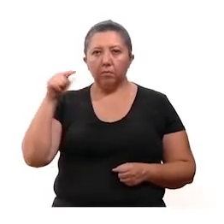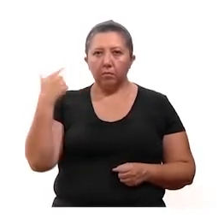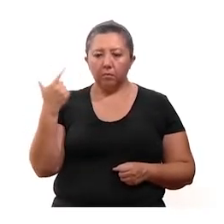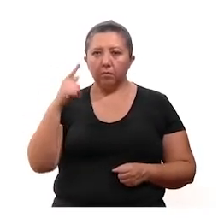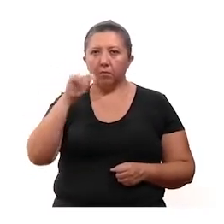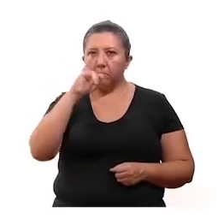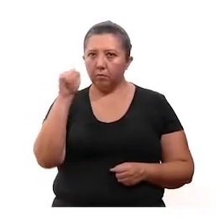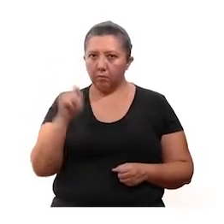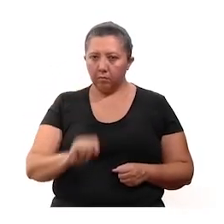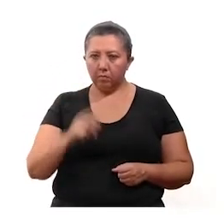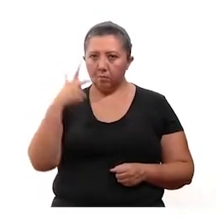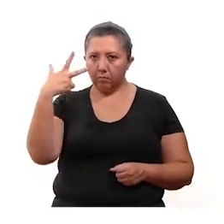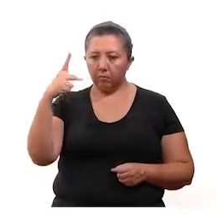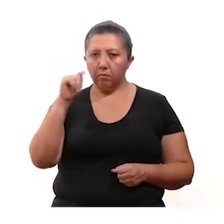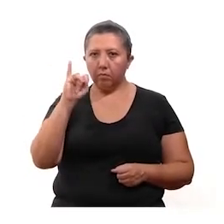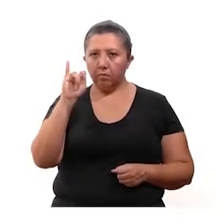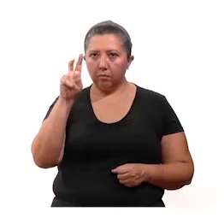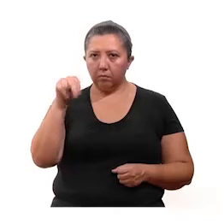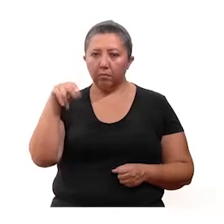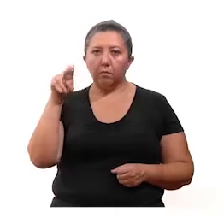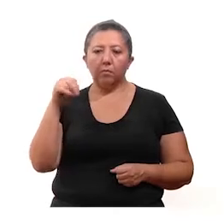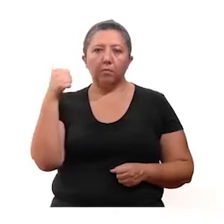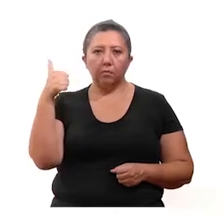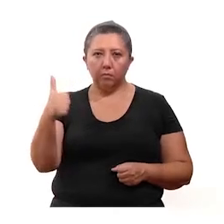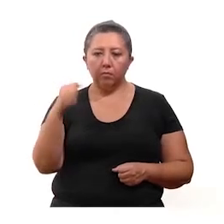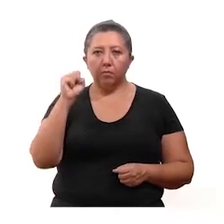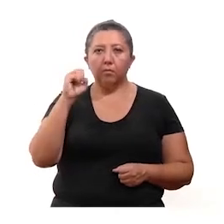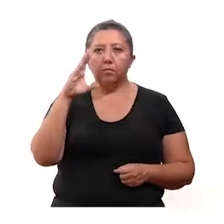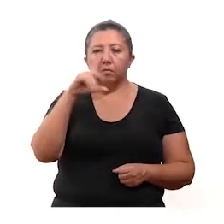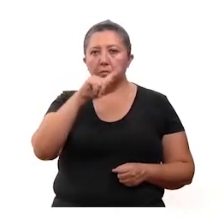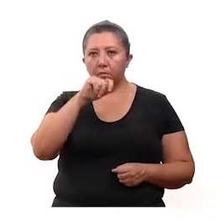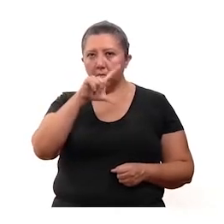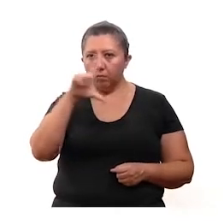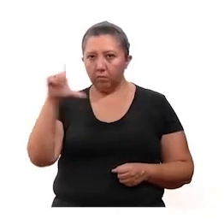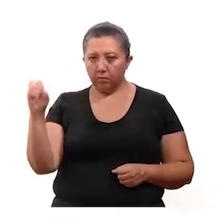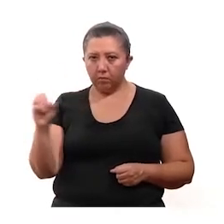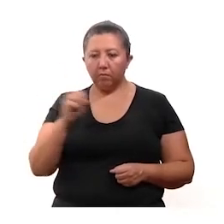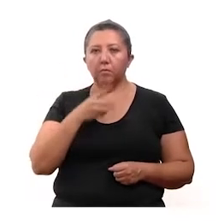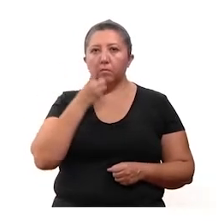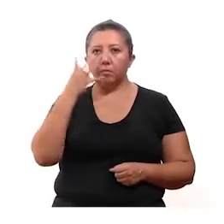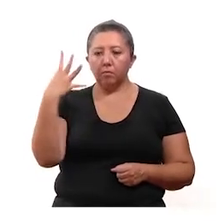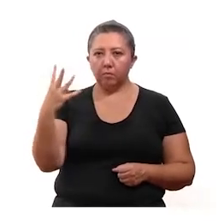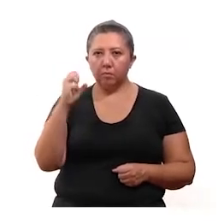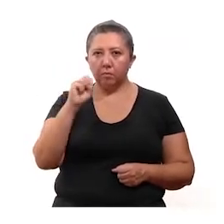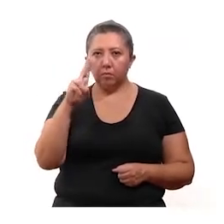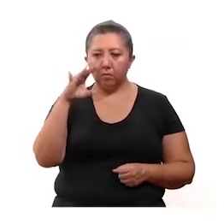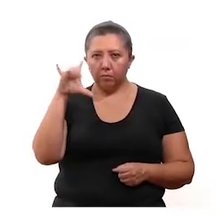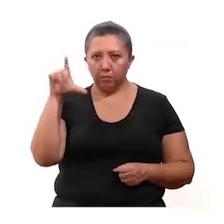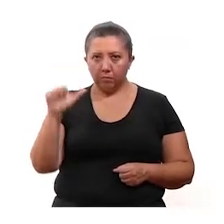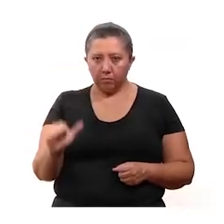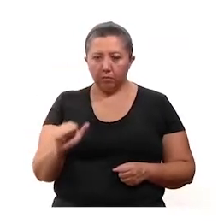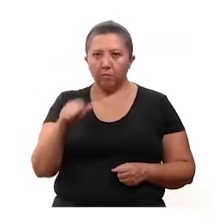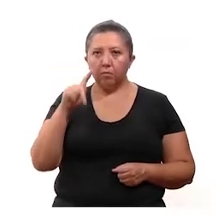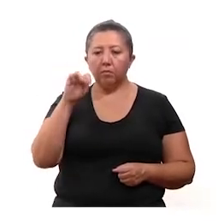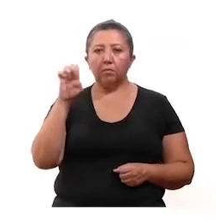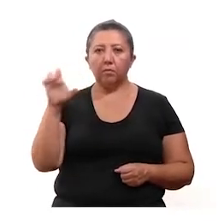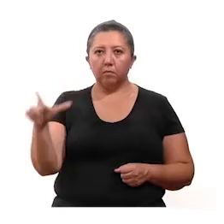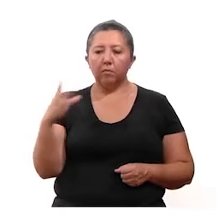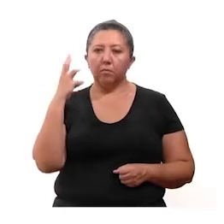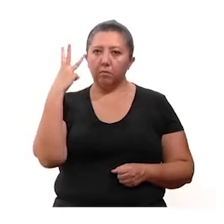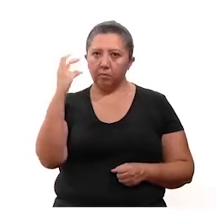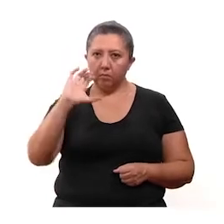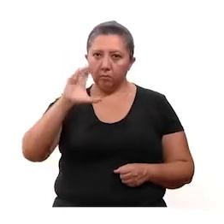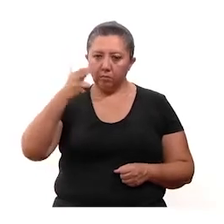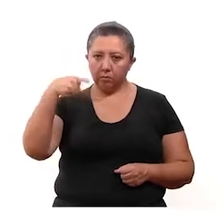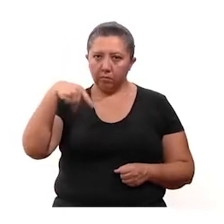en Tizimín, 8 en Tinum, 6 en Cenotillo y Junucmá, 4 en Suquilá y Ticul, 3